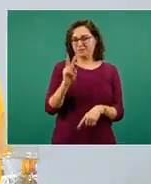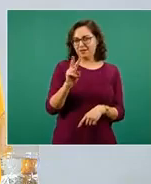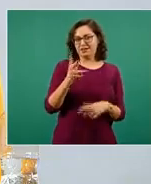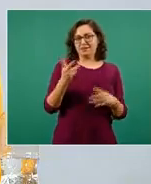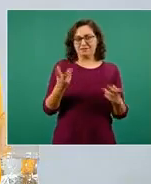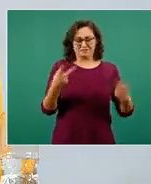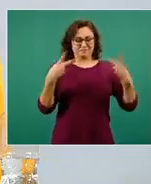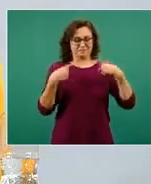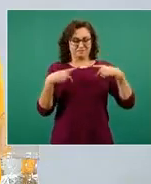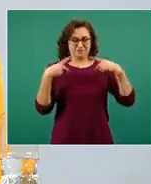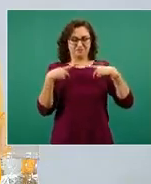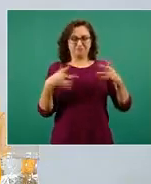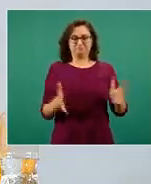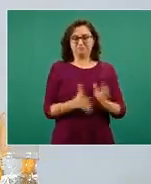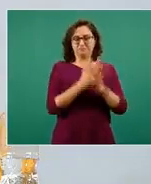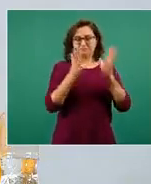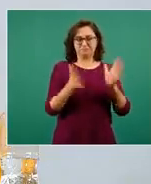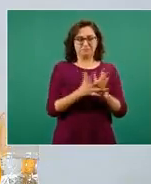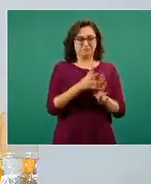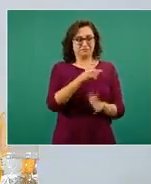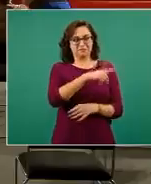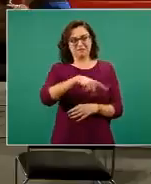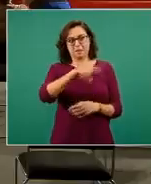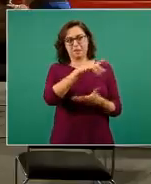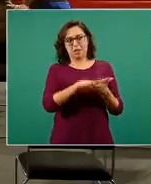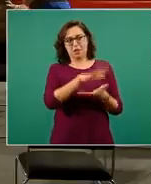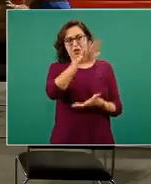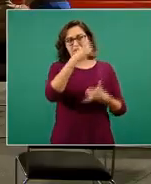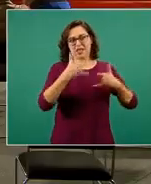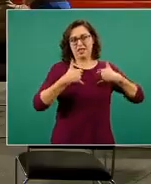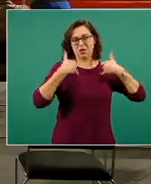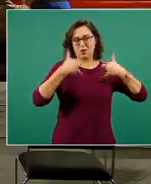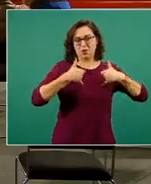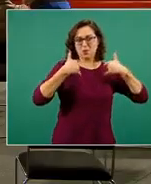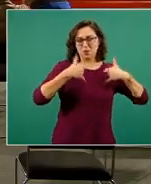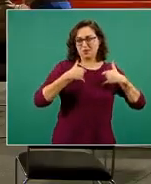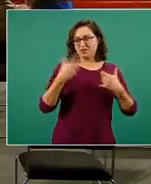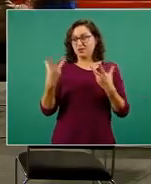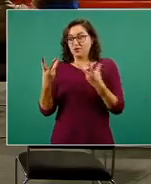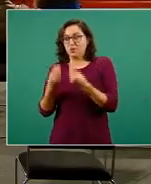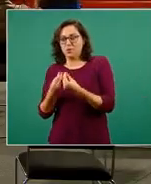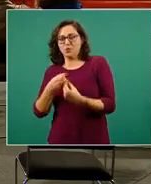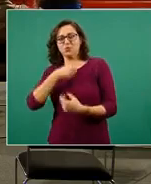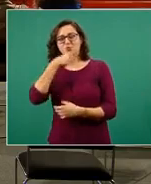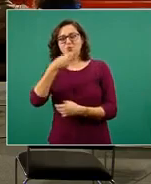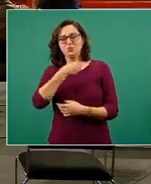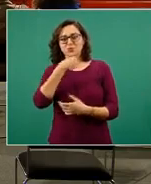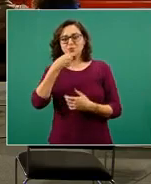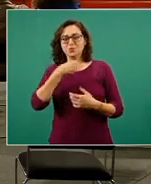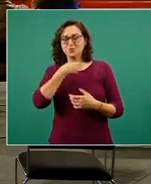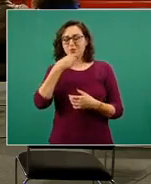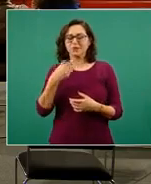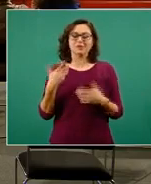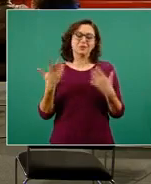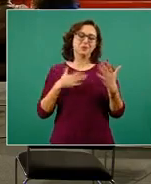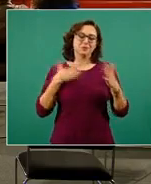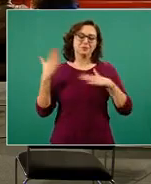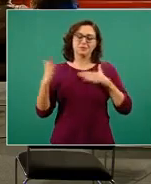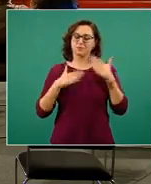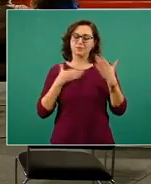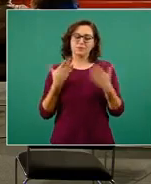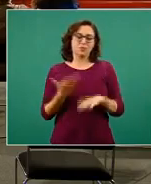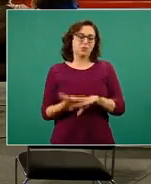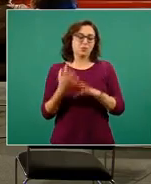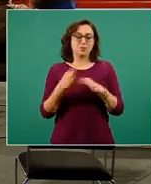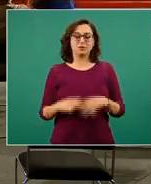están participando, pues la mayoría son muy jóvenes, ¿no? Entonces este entusiasmo es fundamental, creo yo.